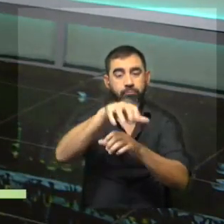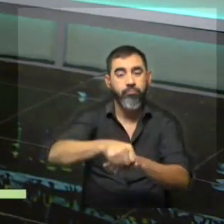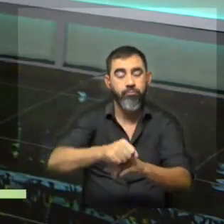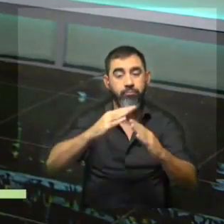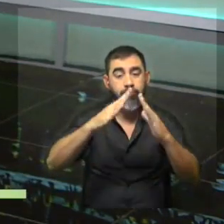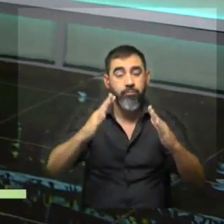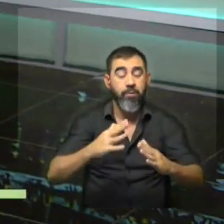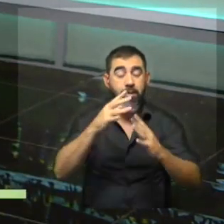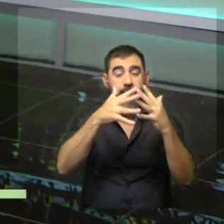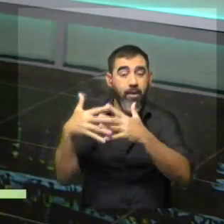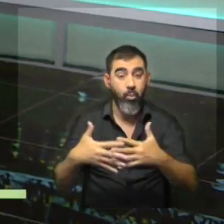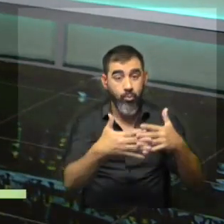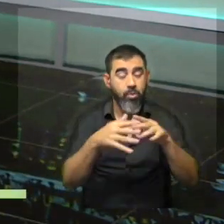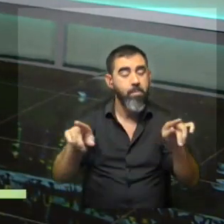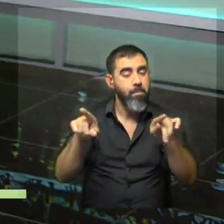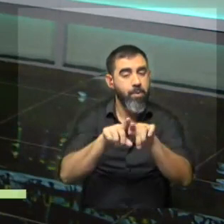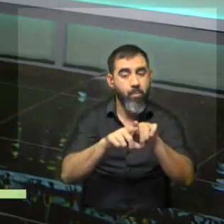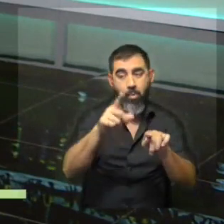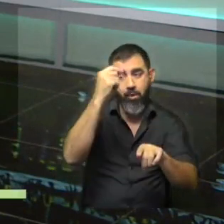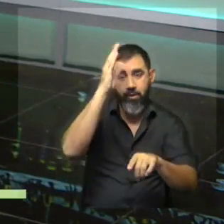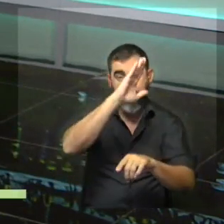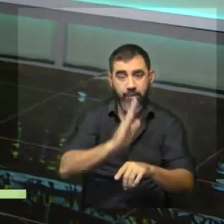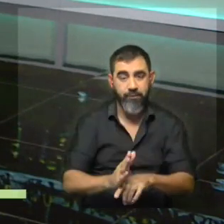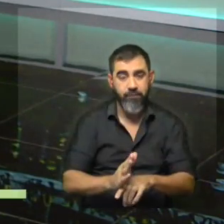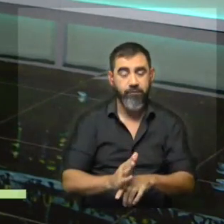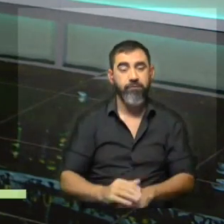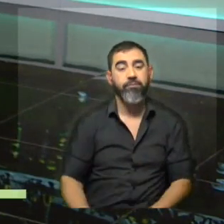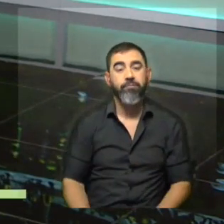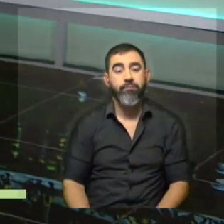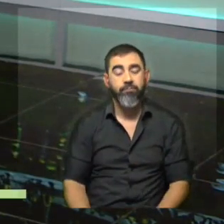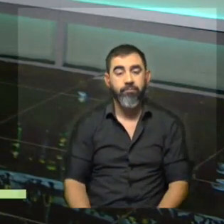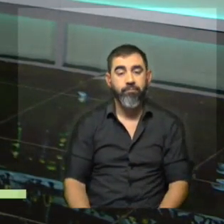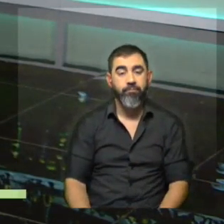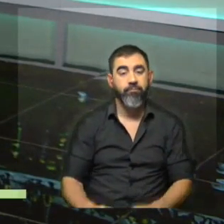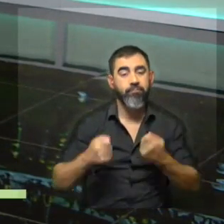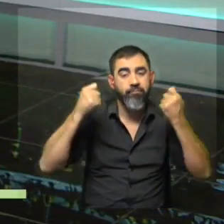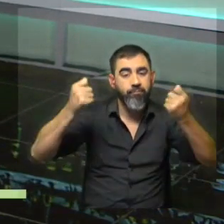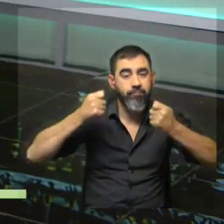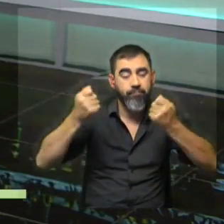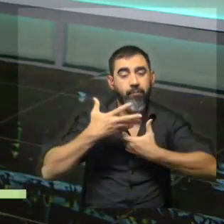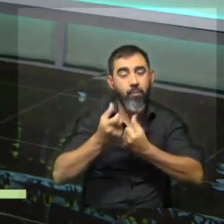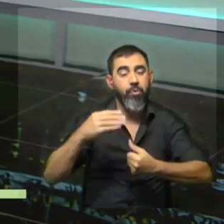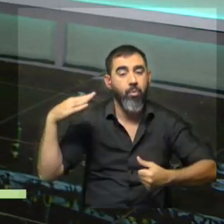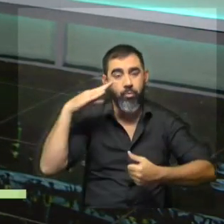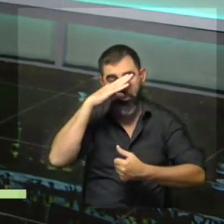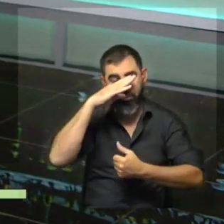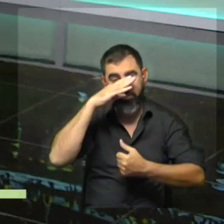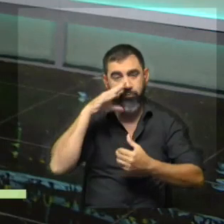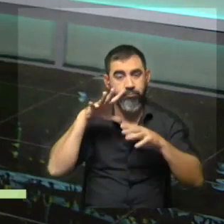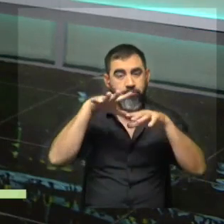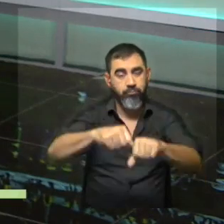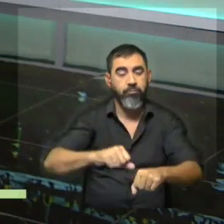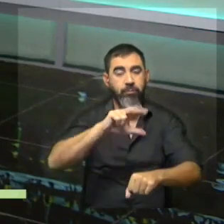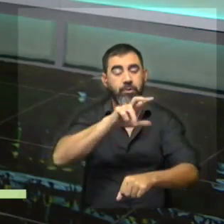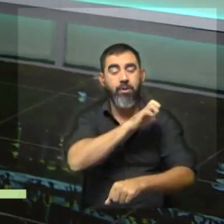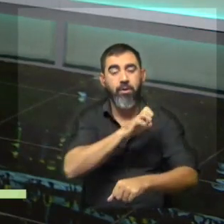Capitolio Algo similar sucedió ayer en Brasilia donde manifestantes apoyando a bolsonaro asaltaron los tres